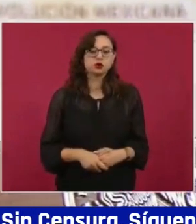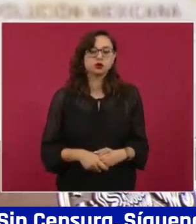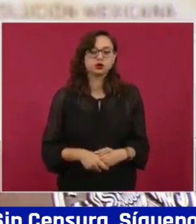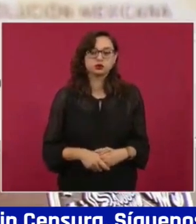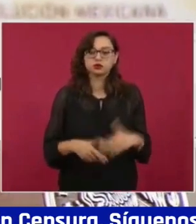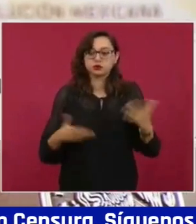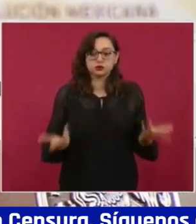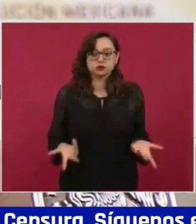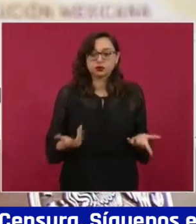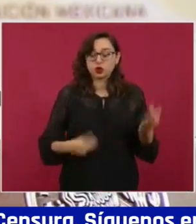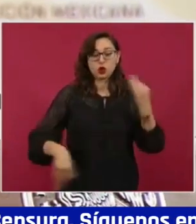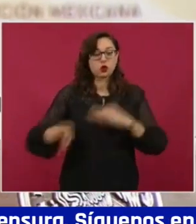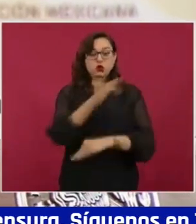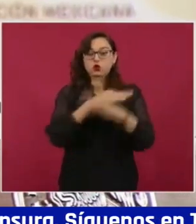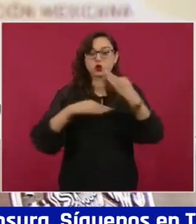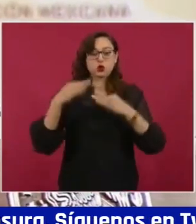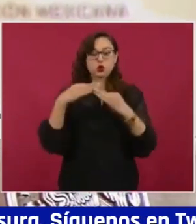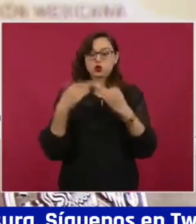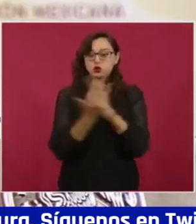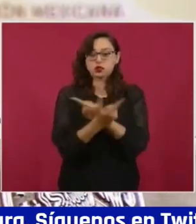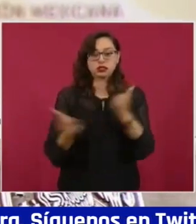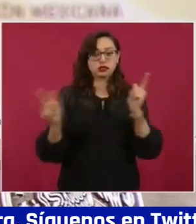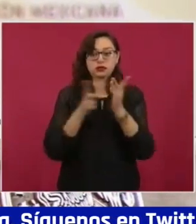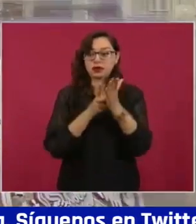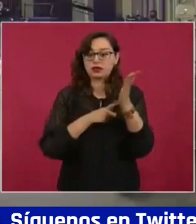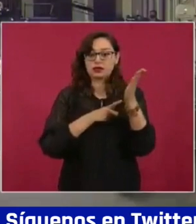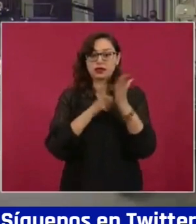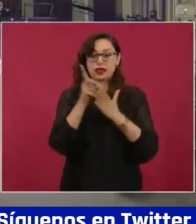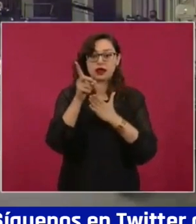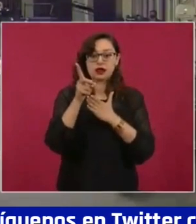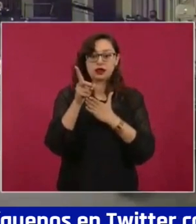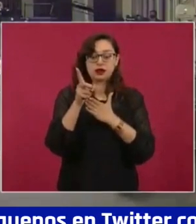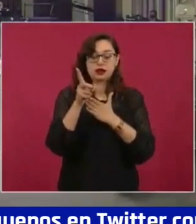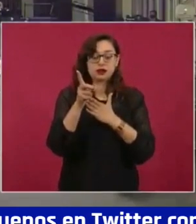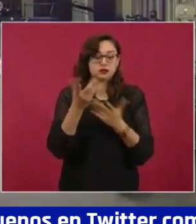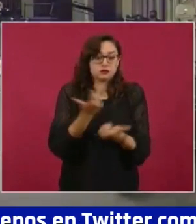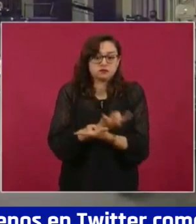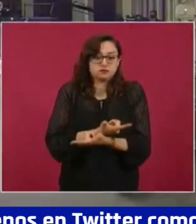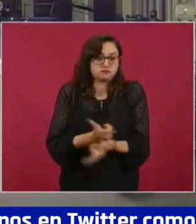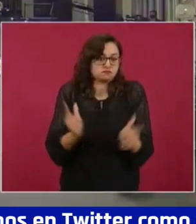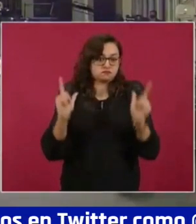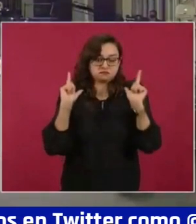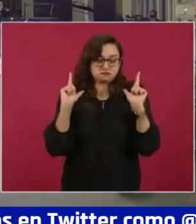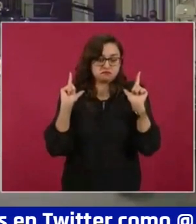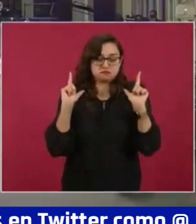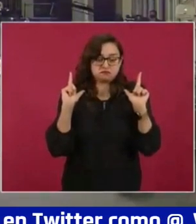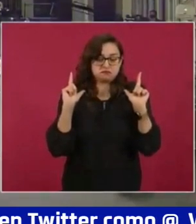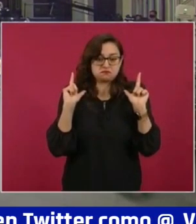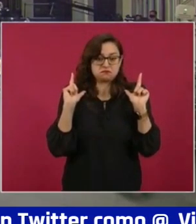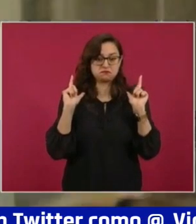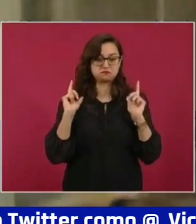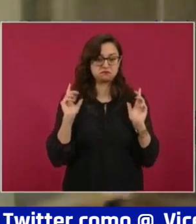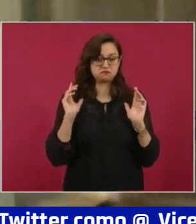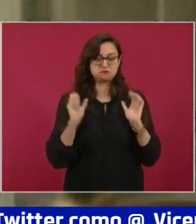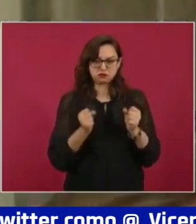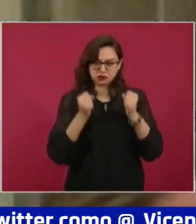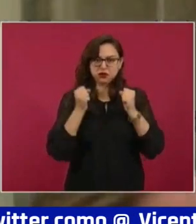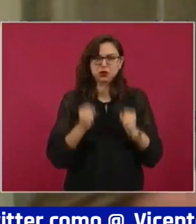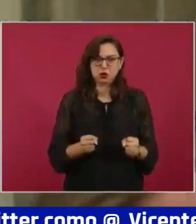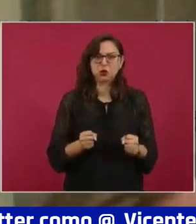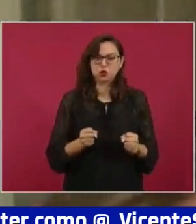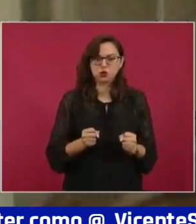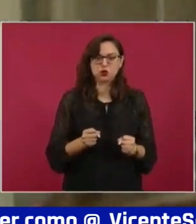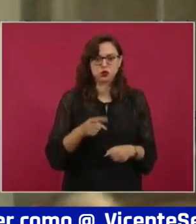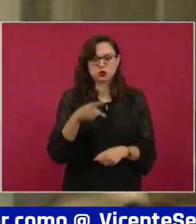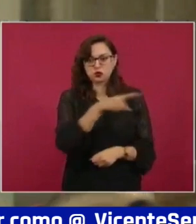tuit, pero que luego el pseudoperiodista aclaró que la publicación era apócrifa y que puede ser así, pero que es lo